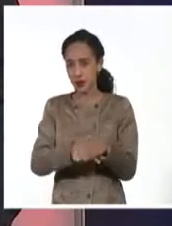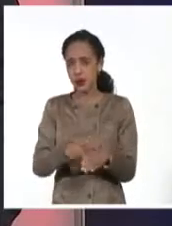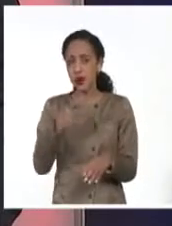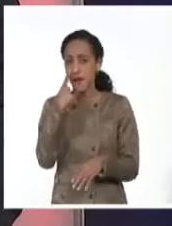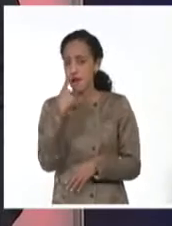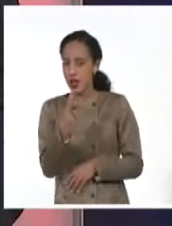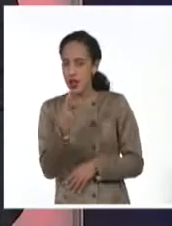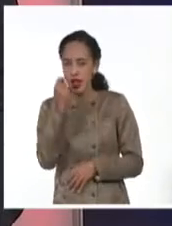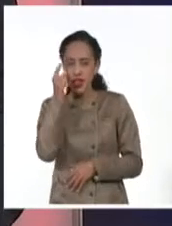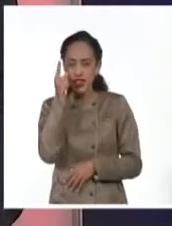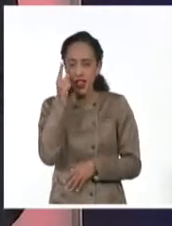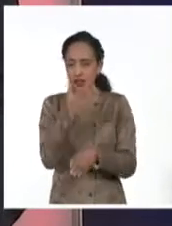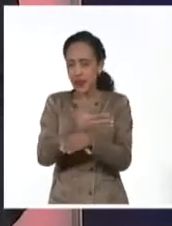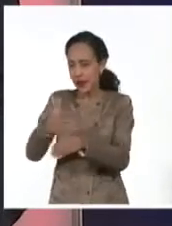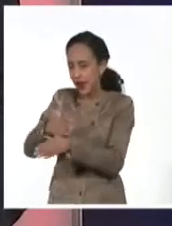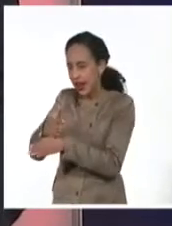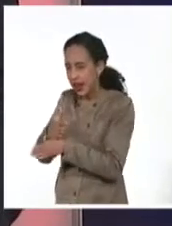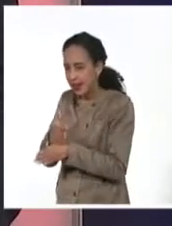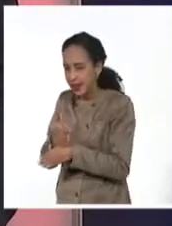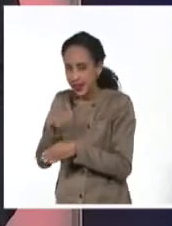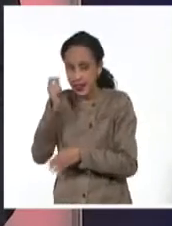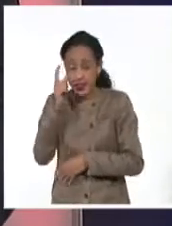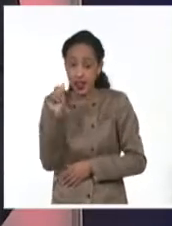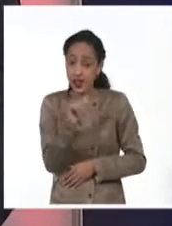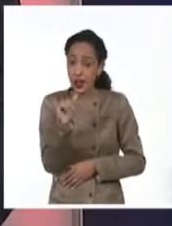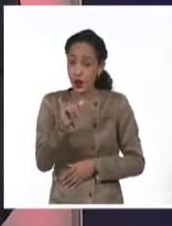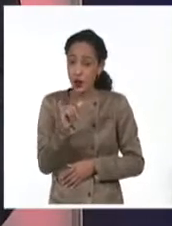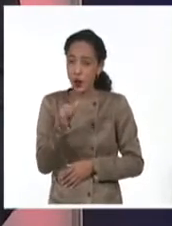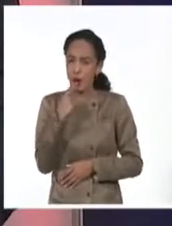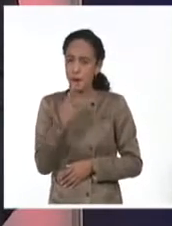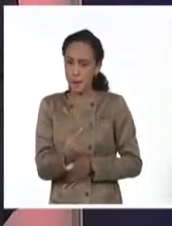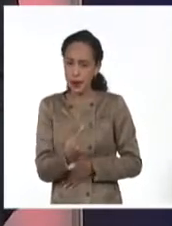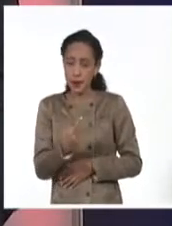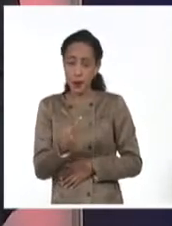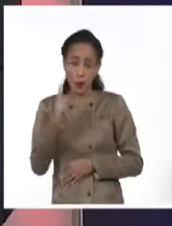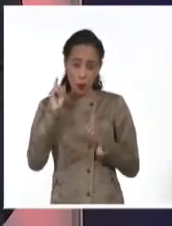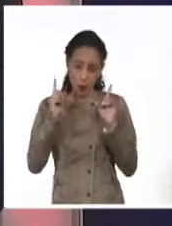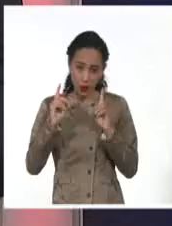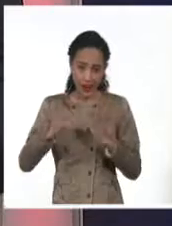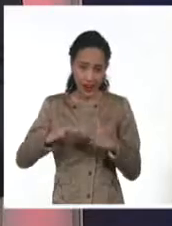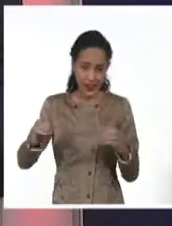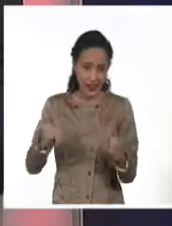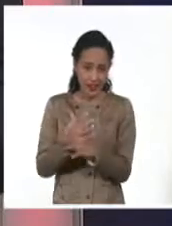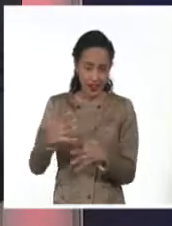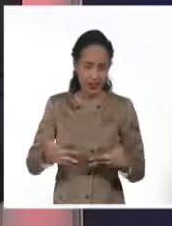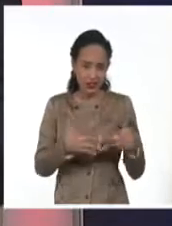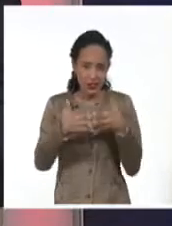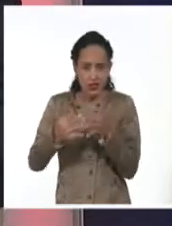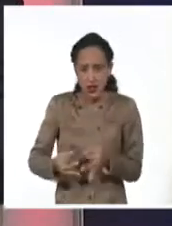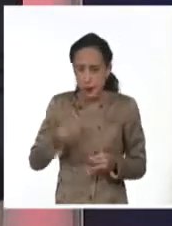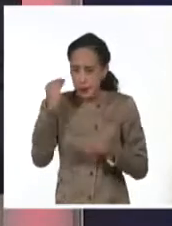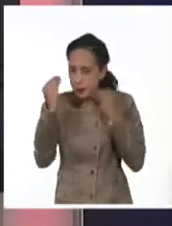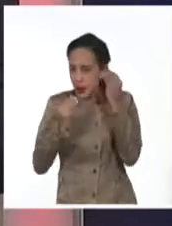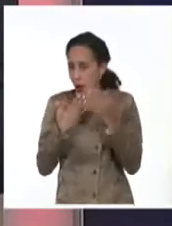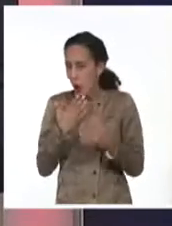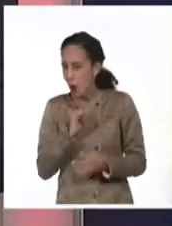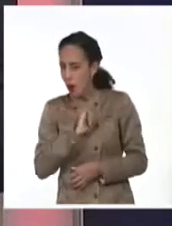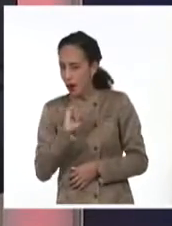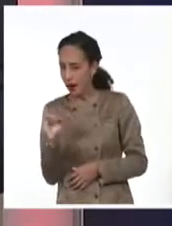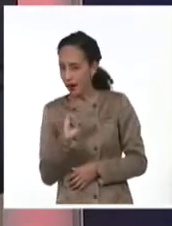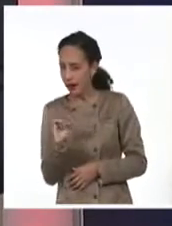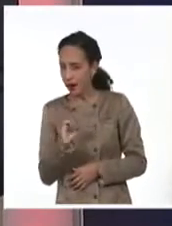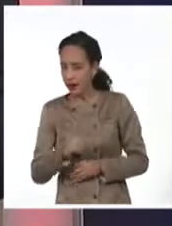del pragmatismo y del cálculo interesado que caracteriza la política en la Casa Blanca. Un pragmatismo que, vamos a estar claros, no